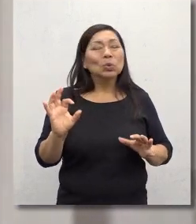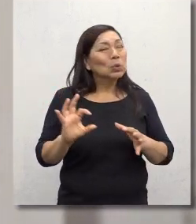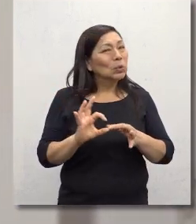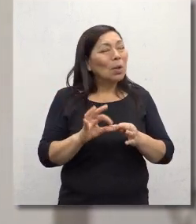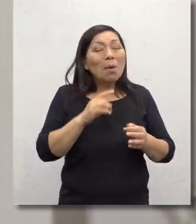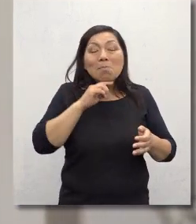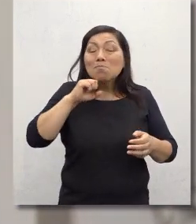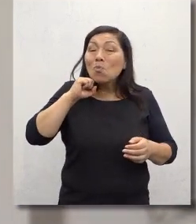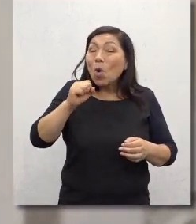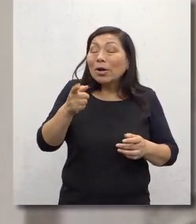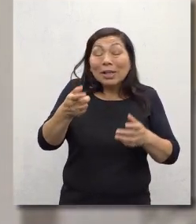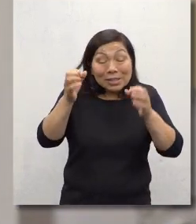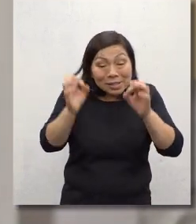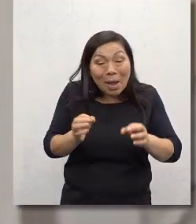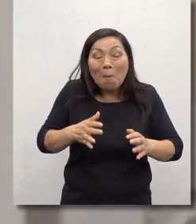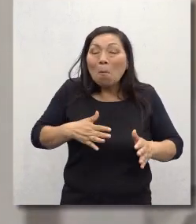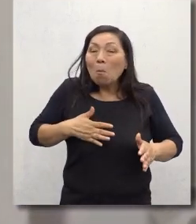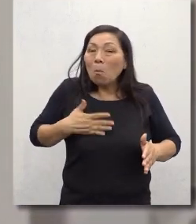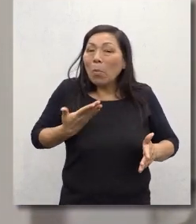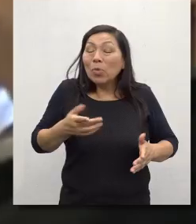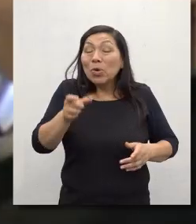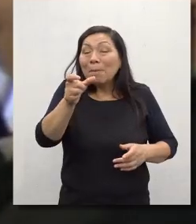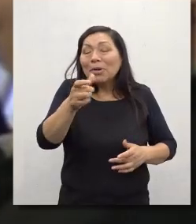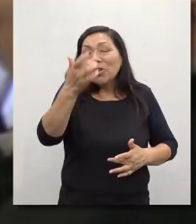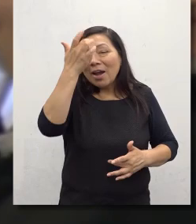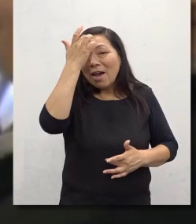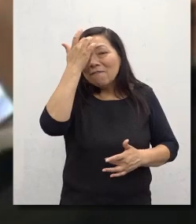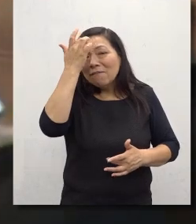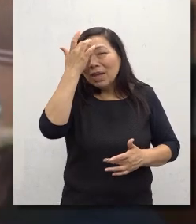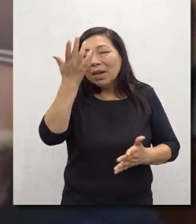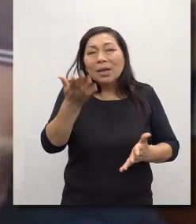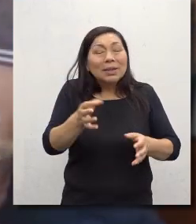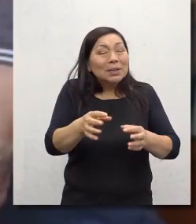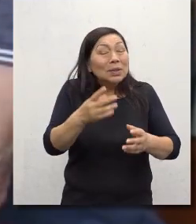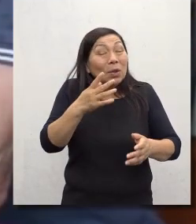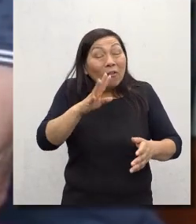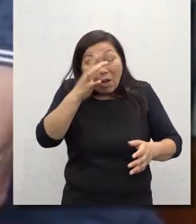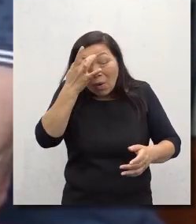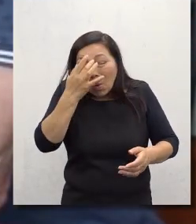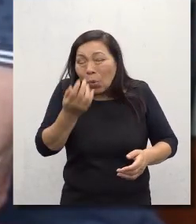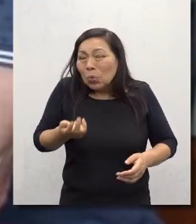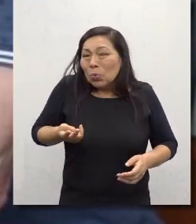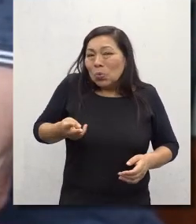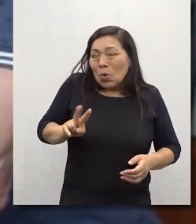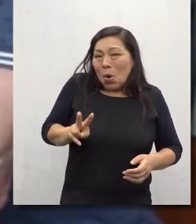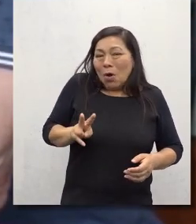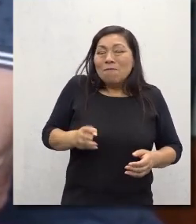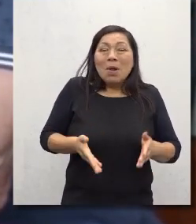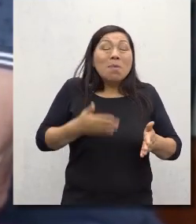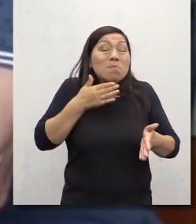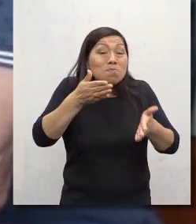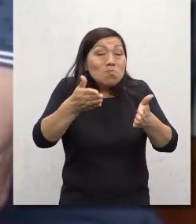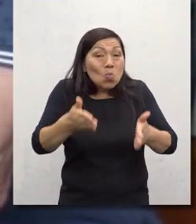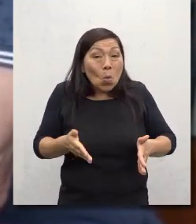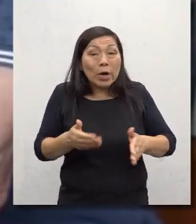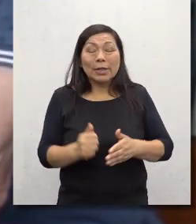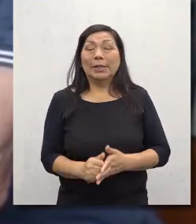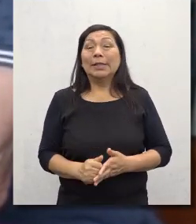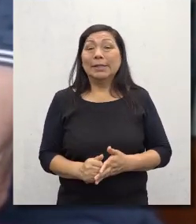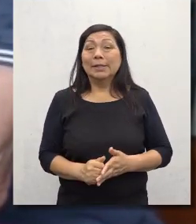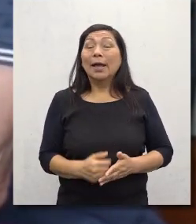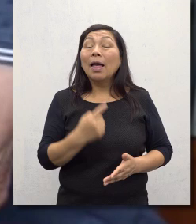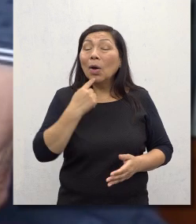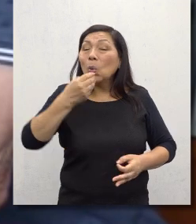el suicidio asistido a un enfermo con una patología irreversible. La sentencia del